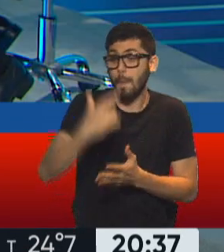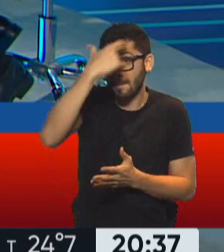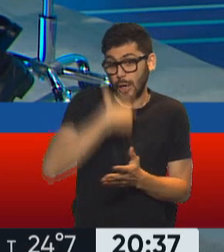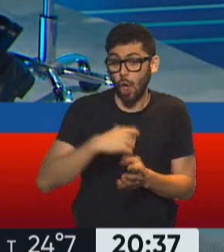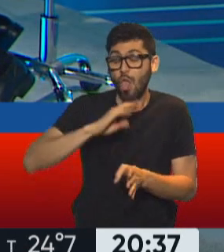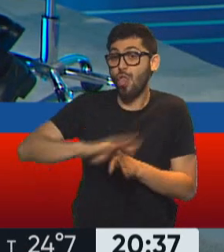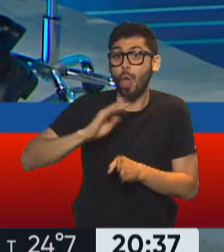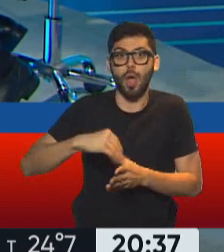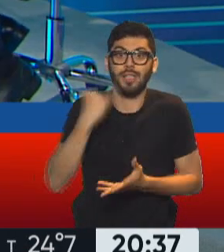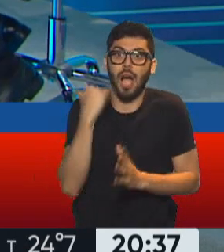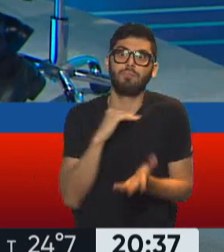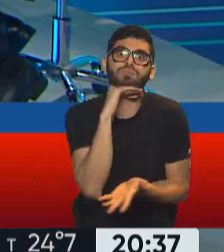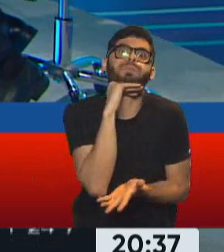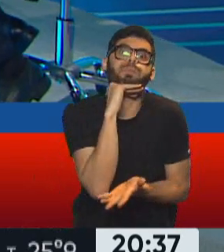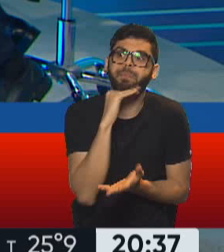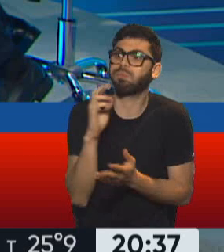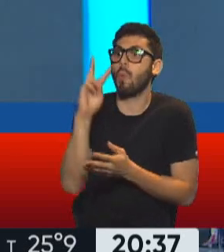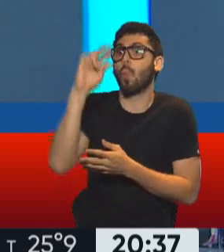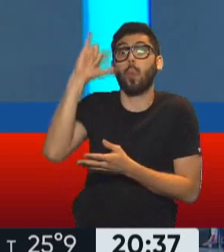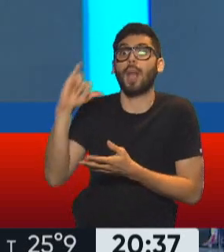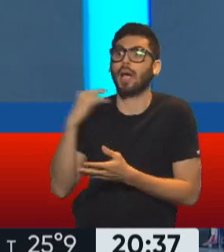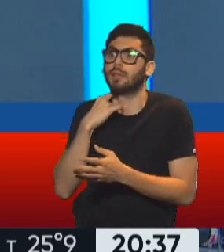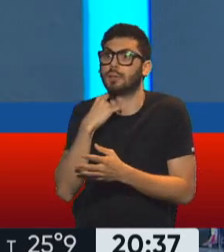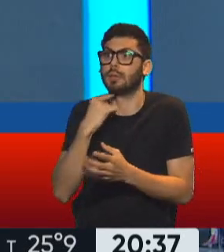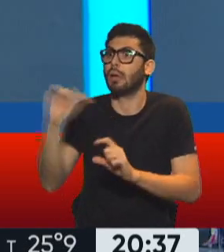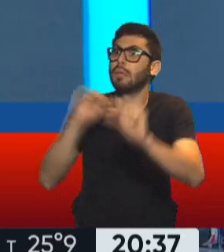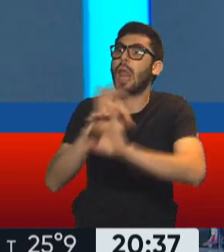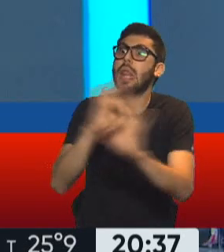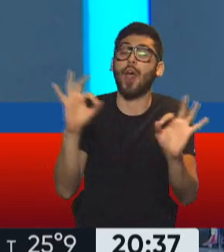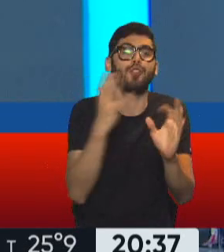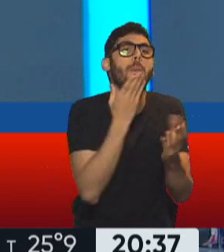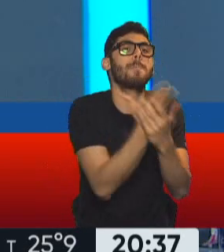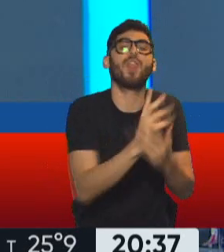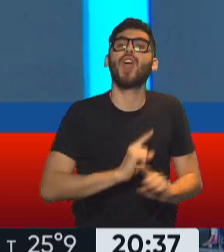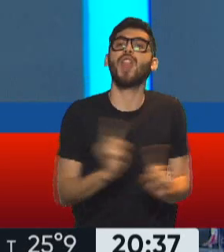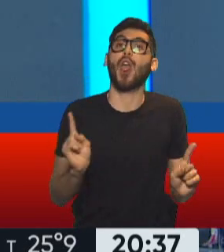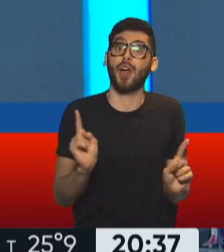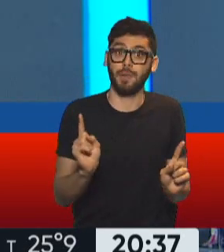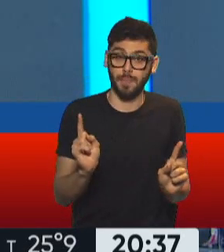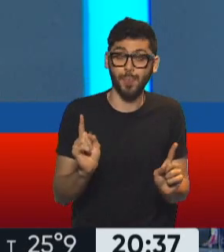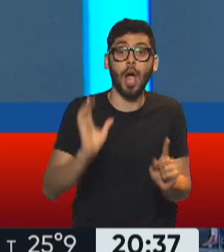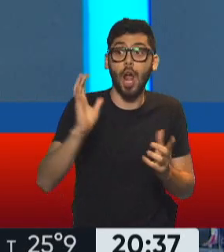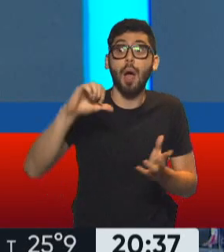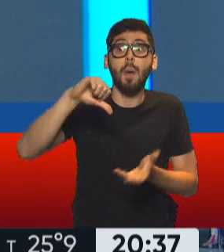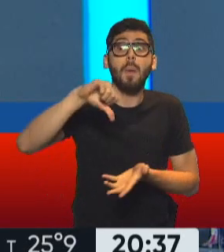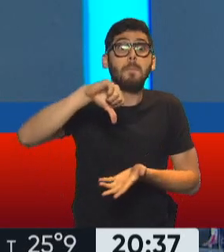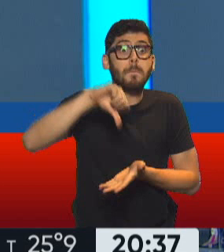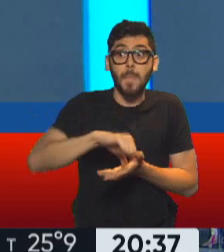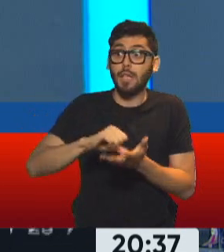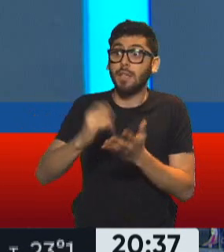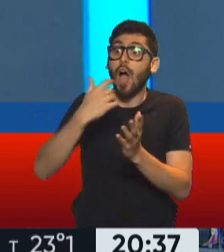la médula y está en el veraz y ya nadie le presta, no puede pedir nada. Teníamos un país que podía pedir crédito y eso se